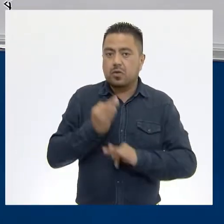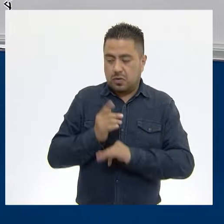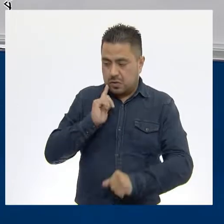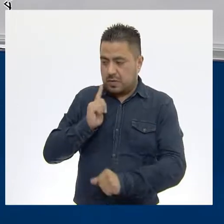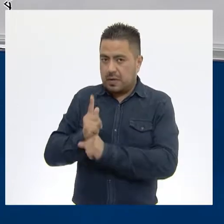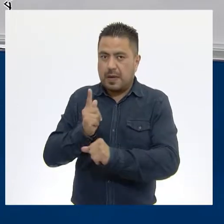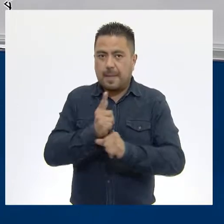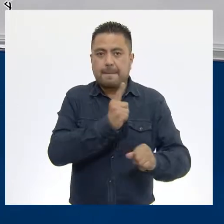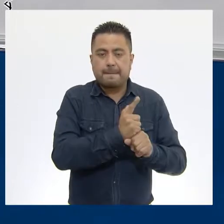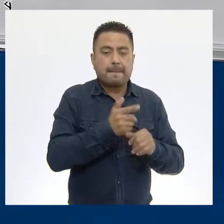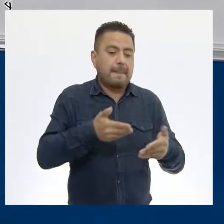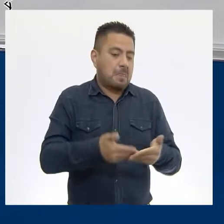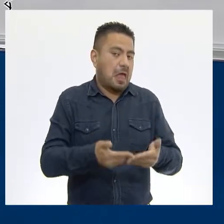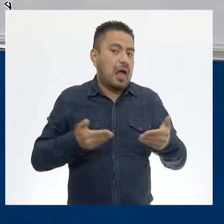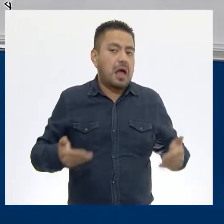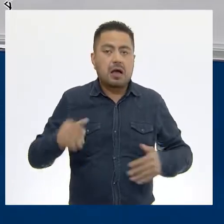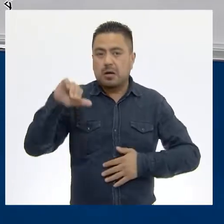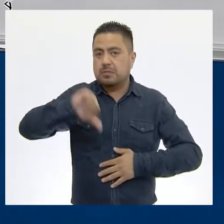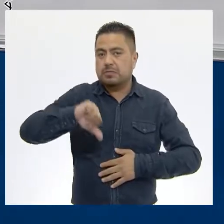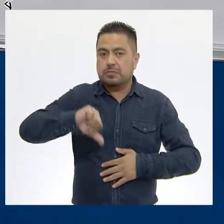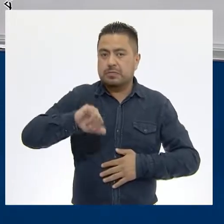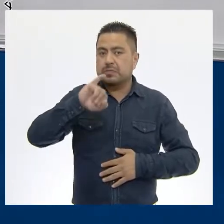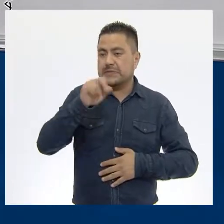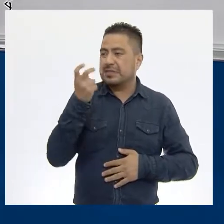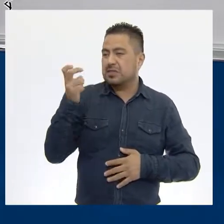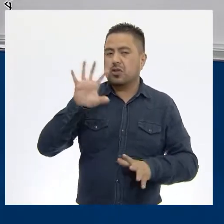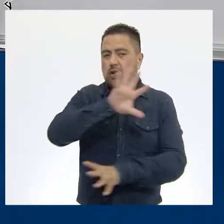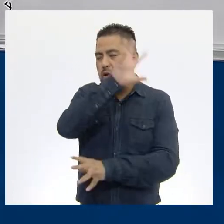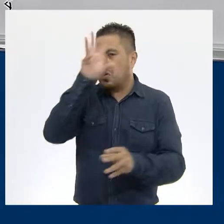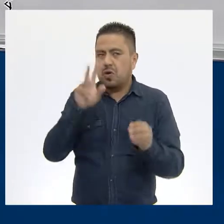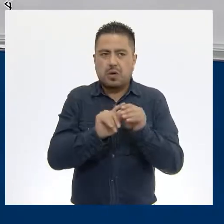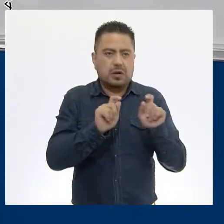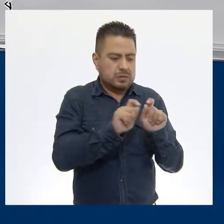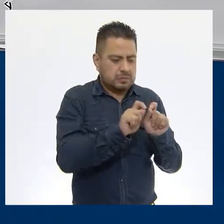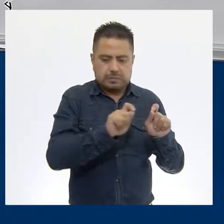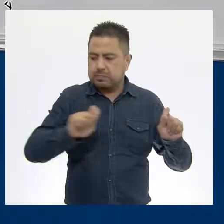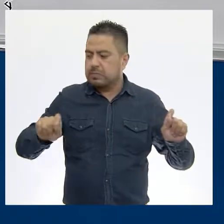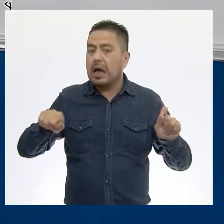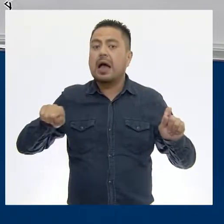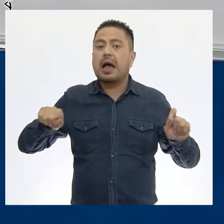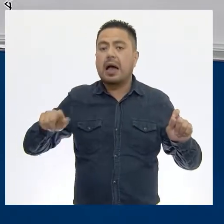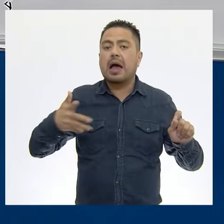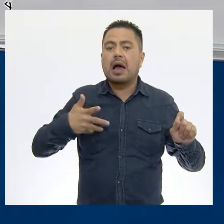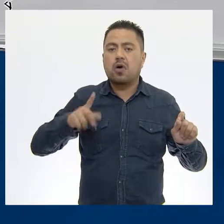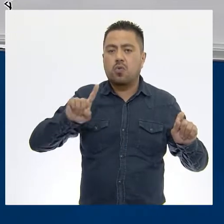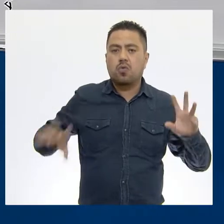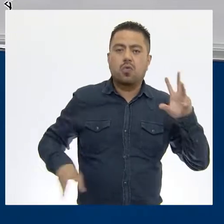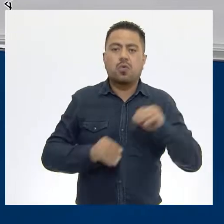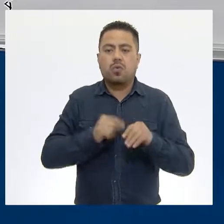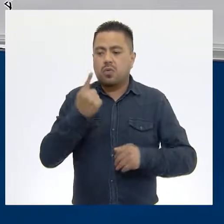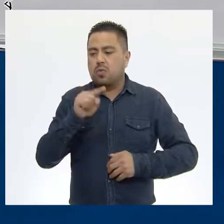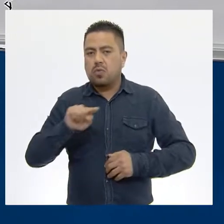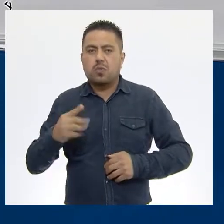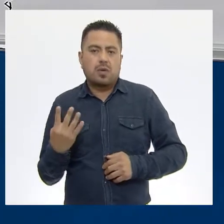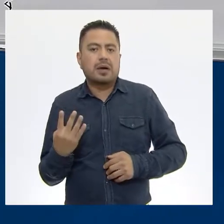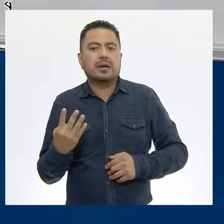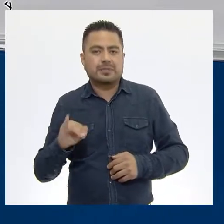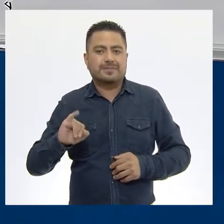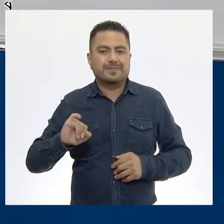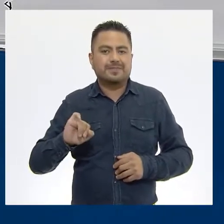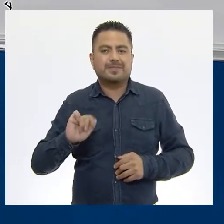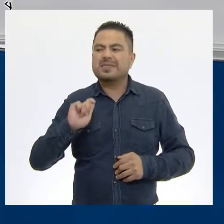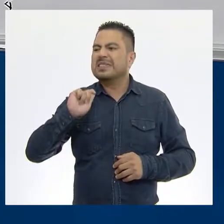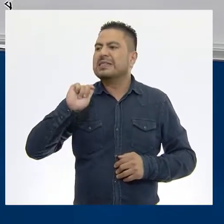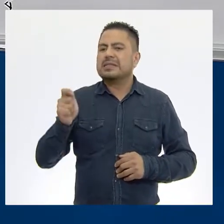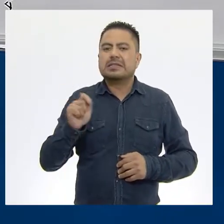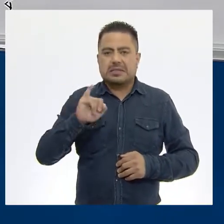ahora si aquí en todo este segmento yo tengo un entero, un cuarto. Sí.